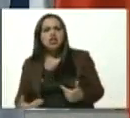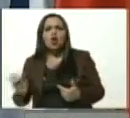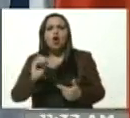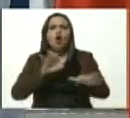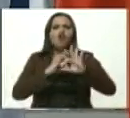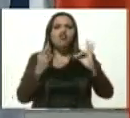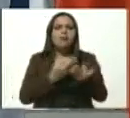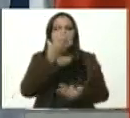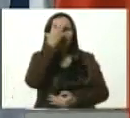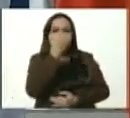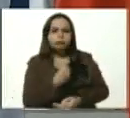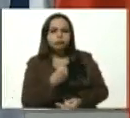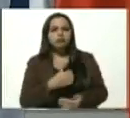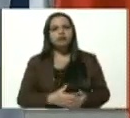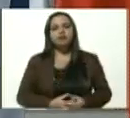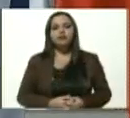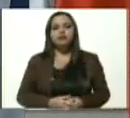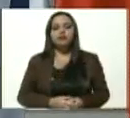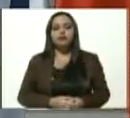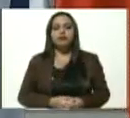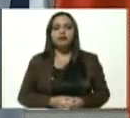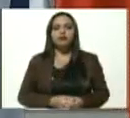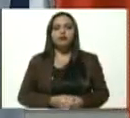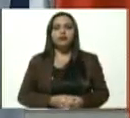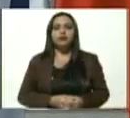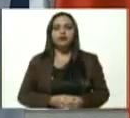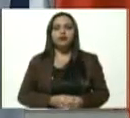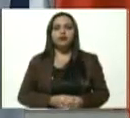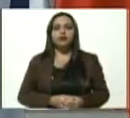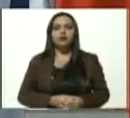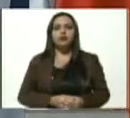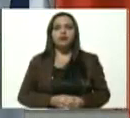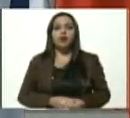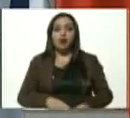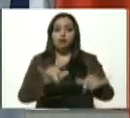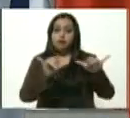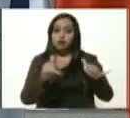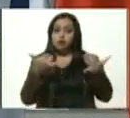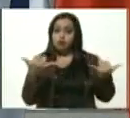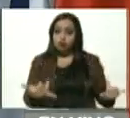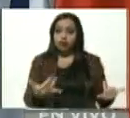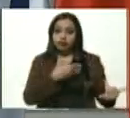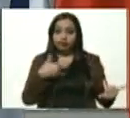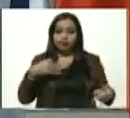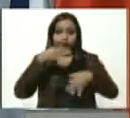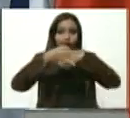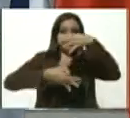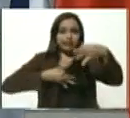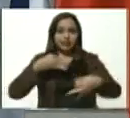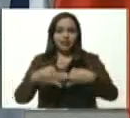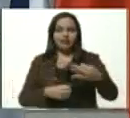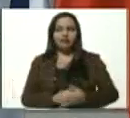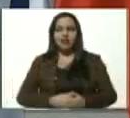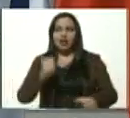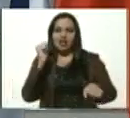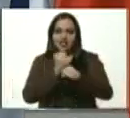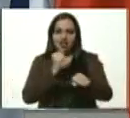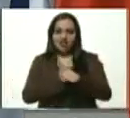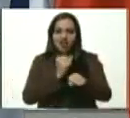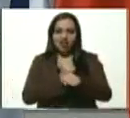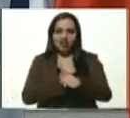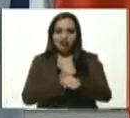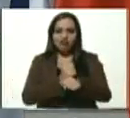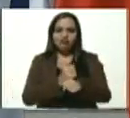enlutados. Por lo tanto, yo quiero destacar que esa línea de desconocer